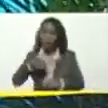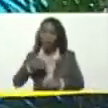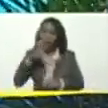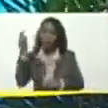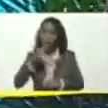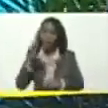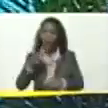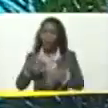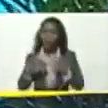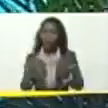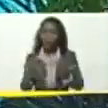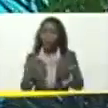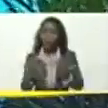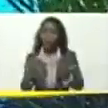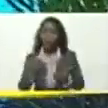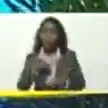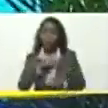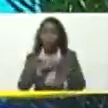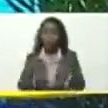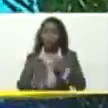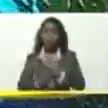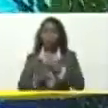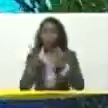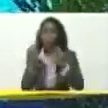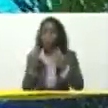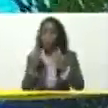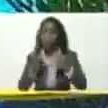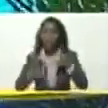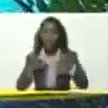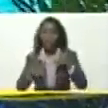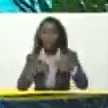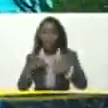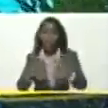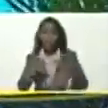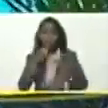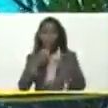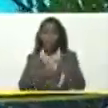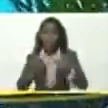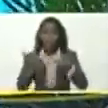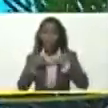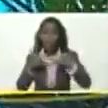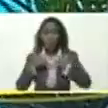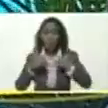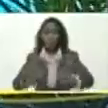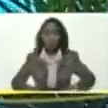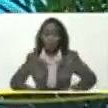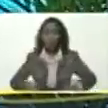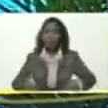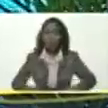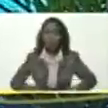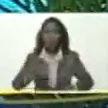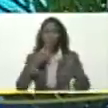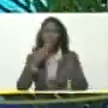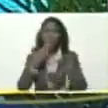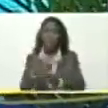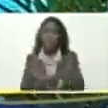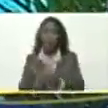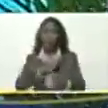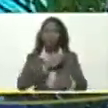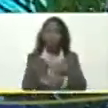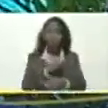que tuvimos tantas actividades que nos exigíamos a nosotros mismos, nos pedían que estuviéramos en todas